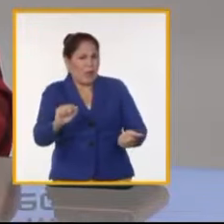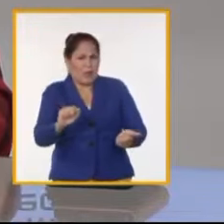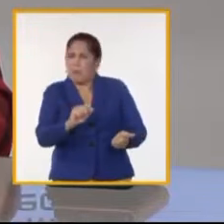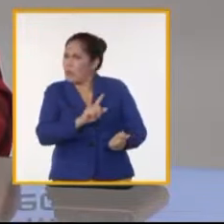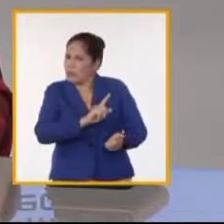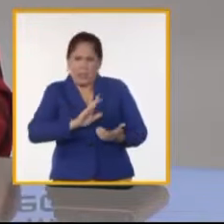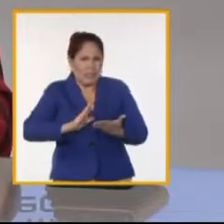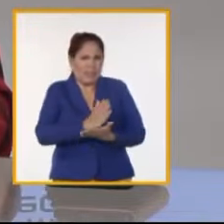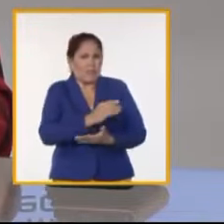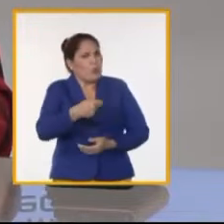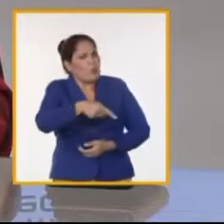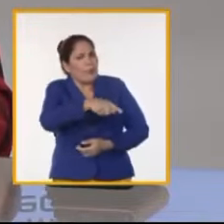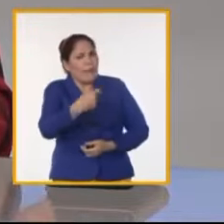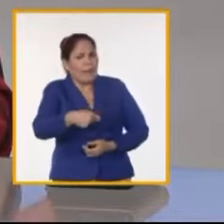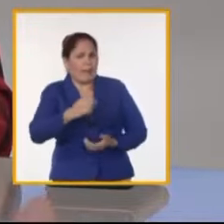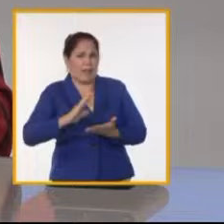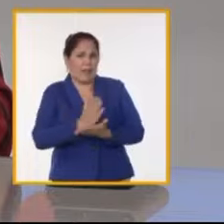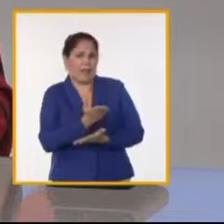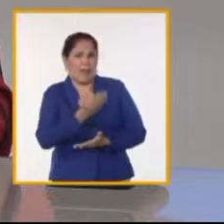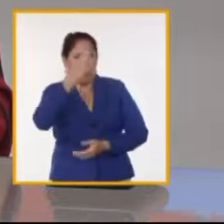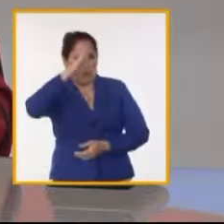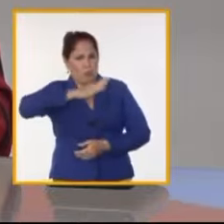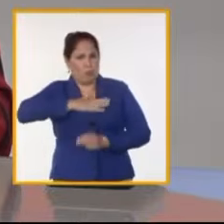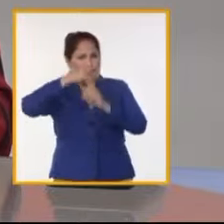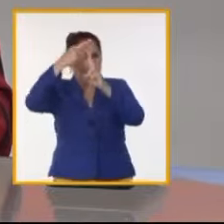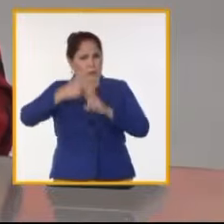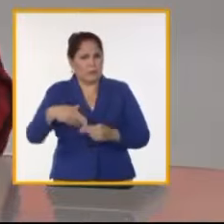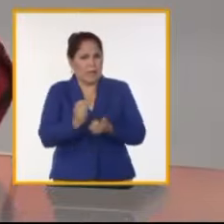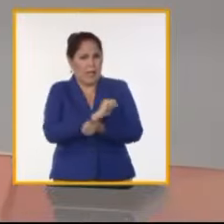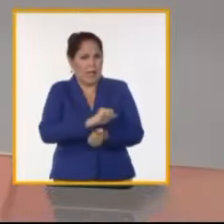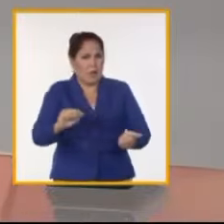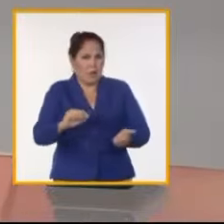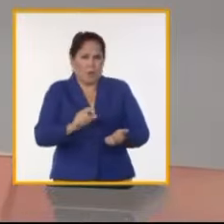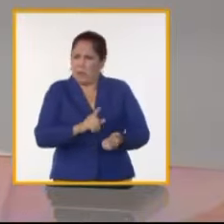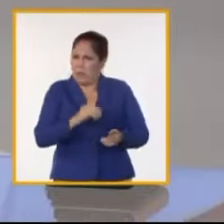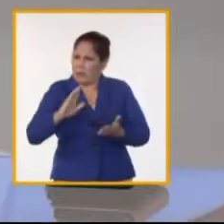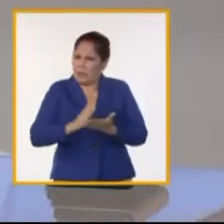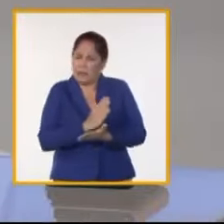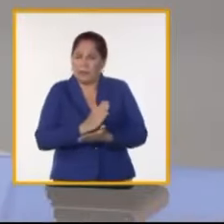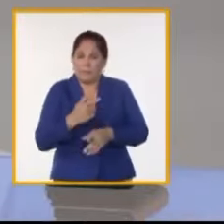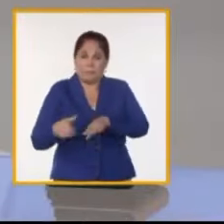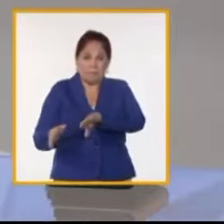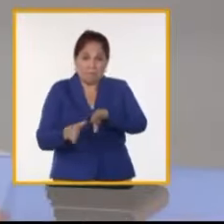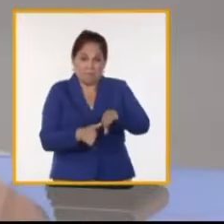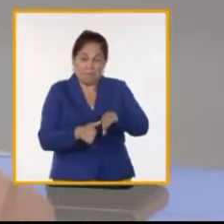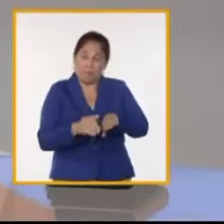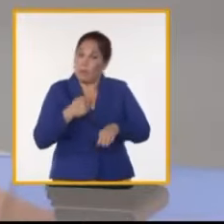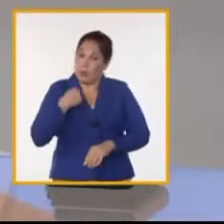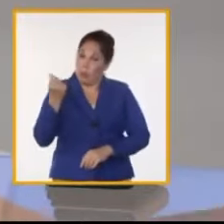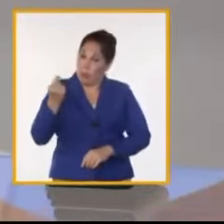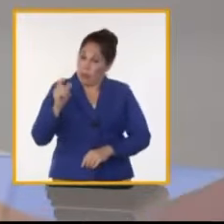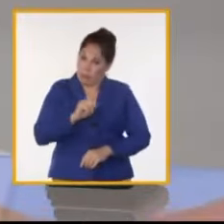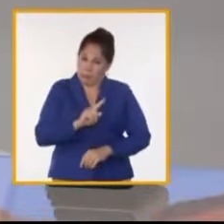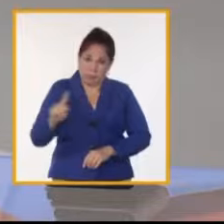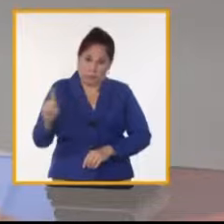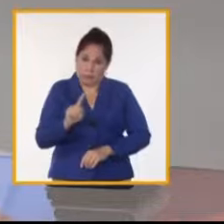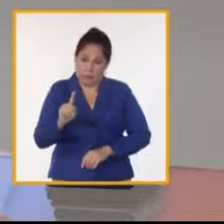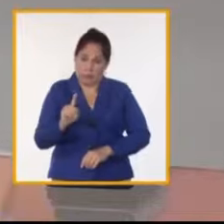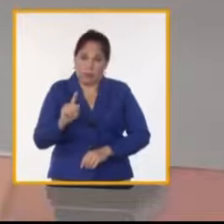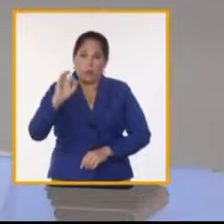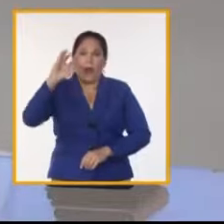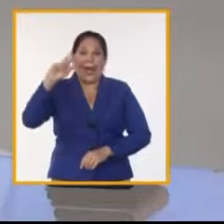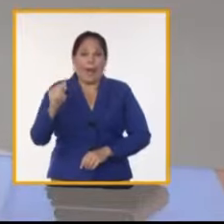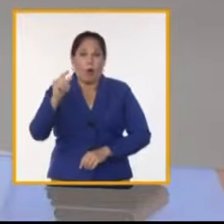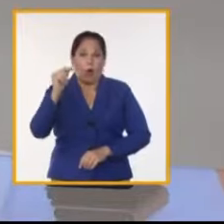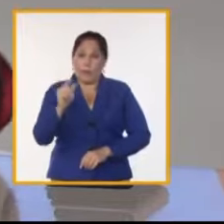patrocinadores del terrorismo y yo creo Fíjate en un escenario económico yo no soy economista no soy buena en la en